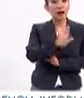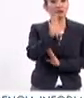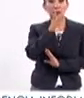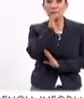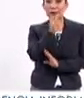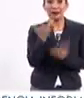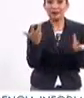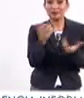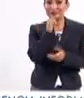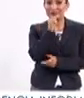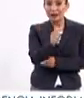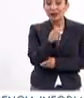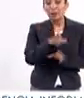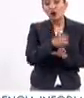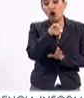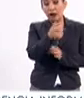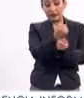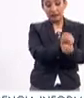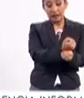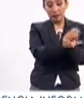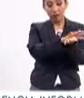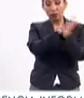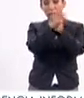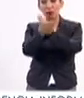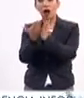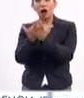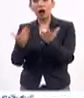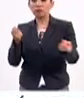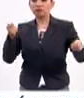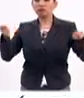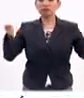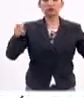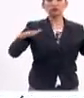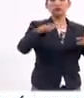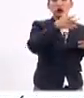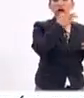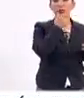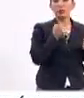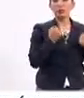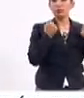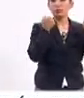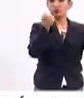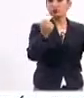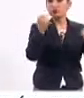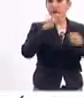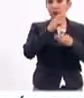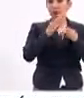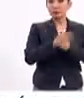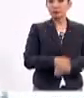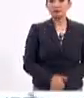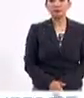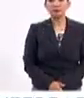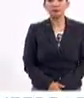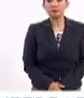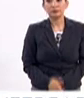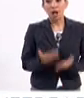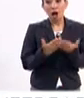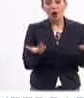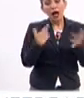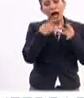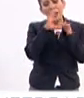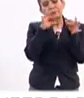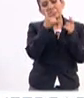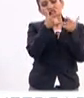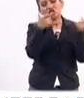parecían imposibles, pues de esclava pasó a manejar el destino del hombre más poderoso de su mundo. Ahora hay que empezar a